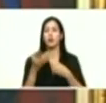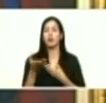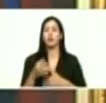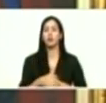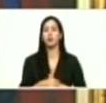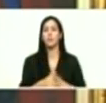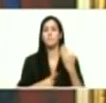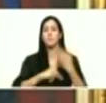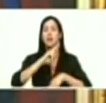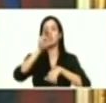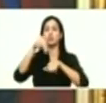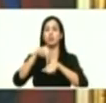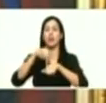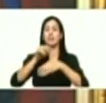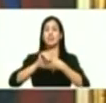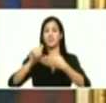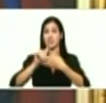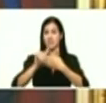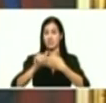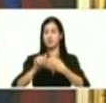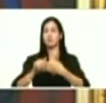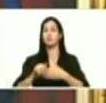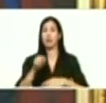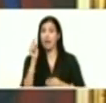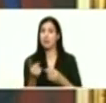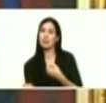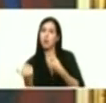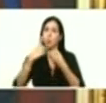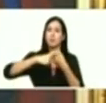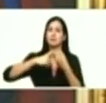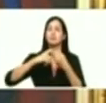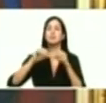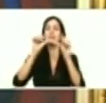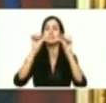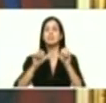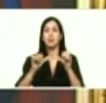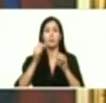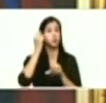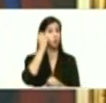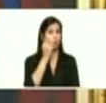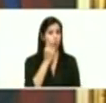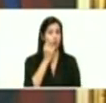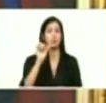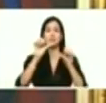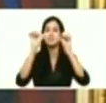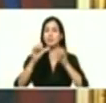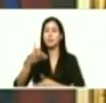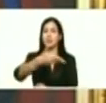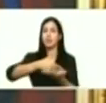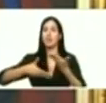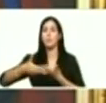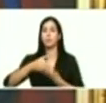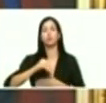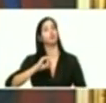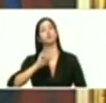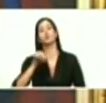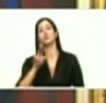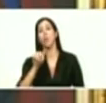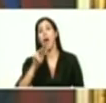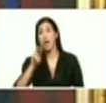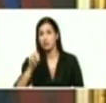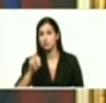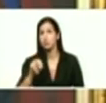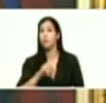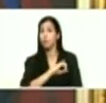del plan nacional de divisas ahí debe incluirse el sistema de sucre el sistema de intercambio en yuanes también lo tenemos es muy